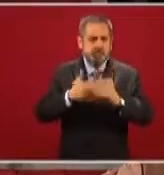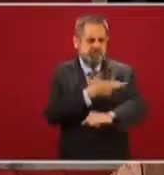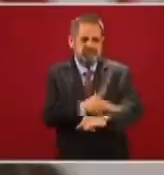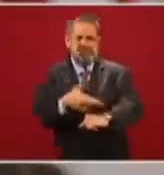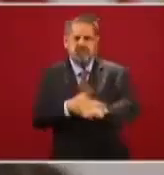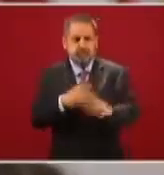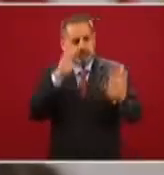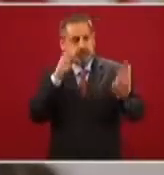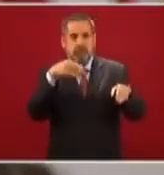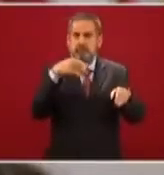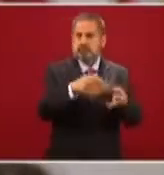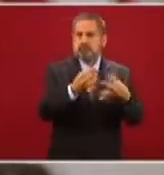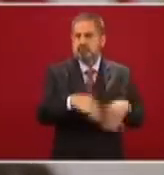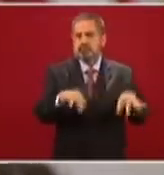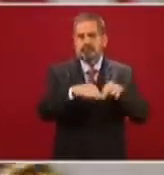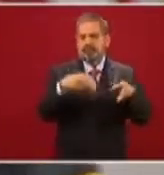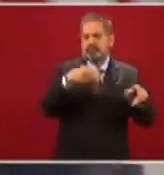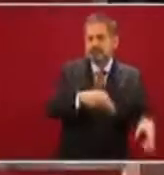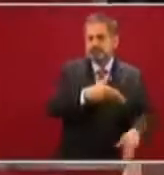con esta importante labor.